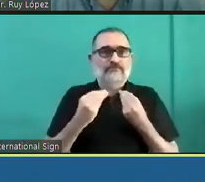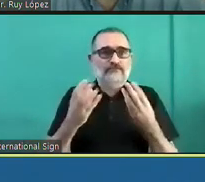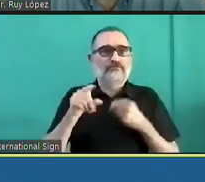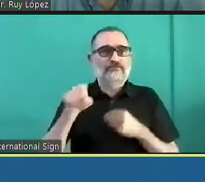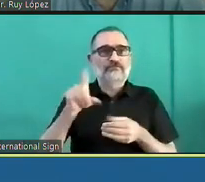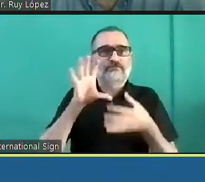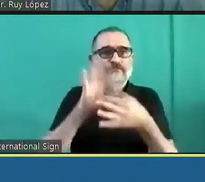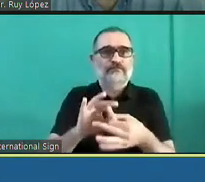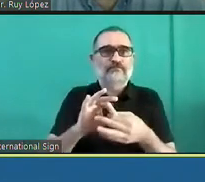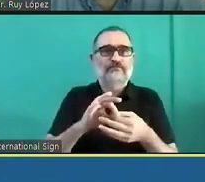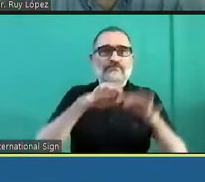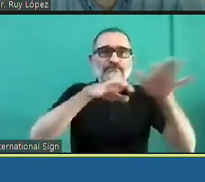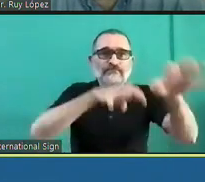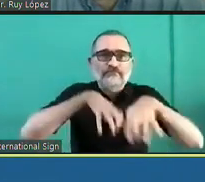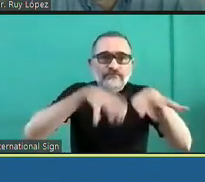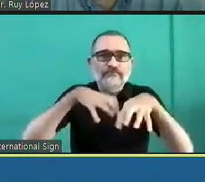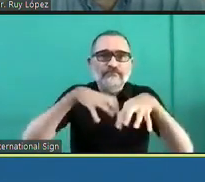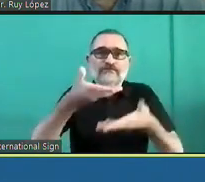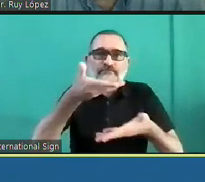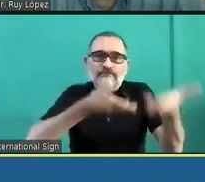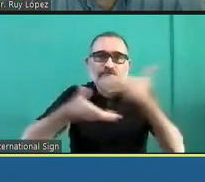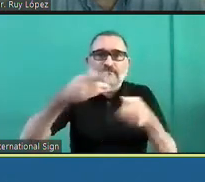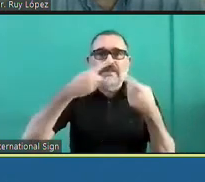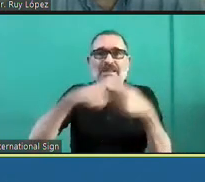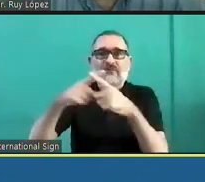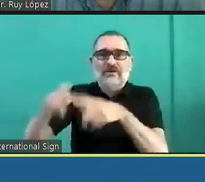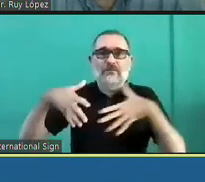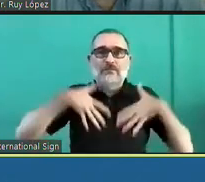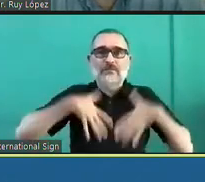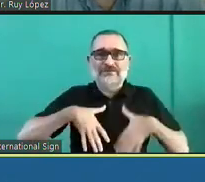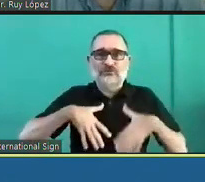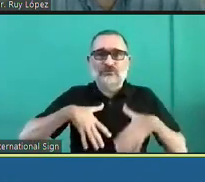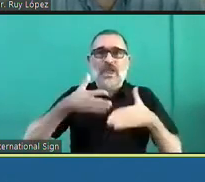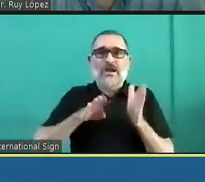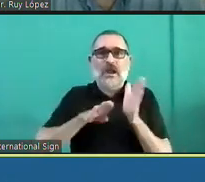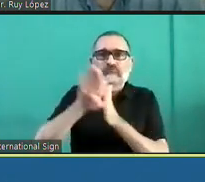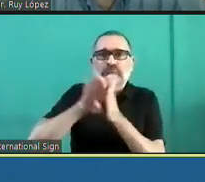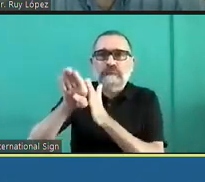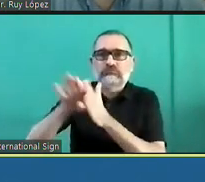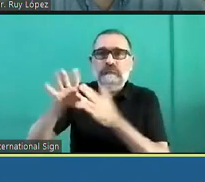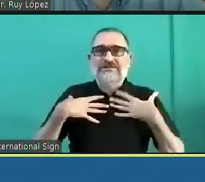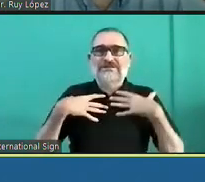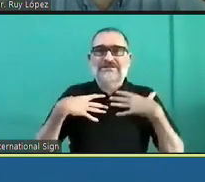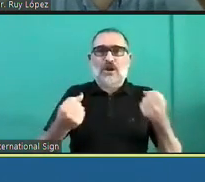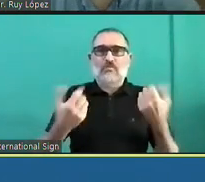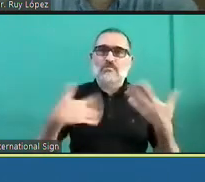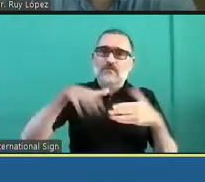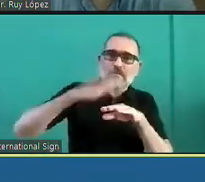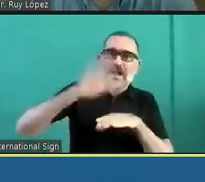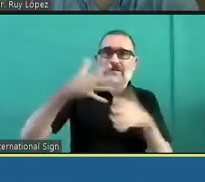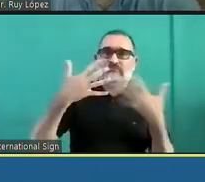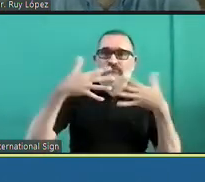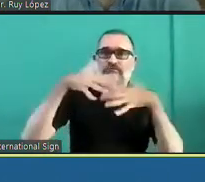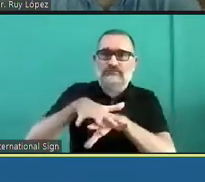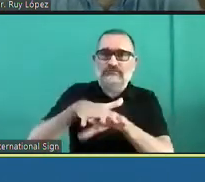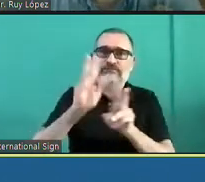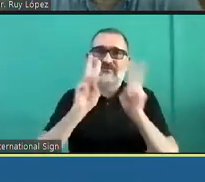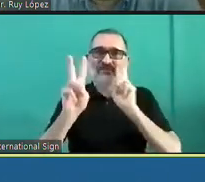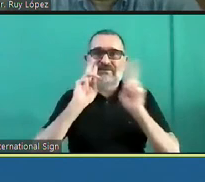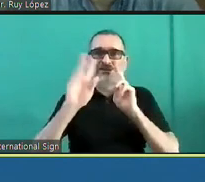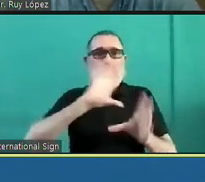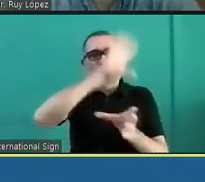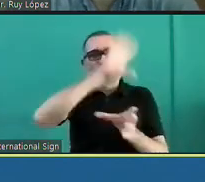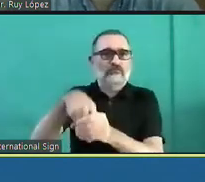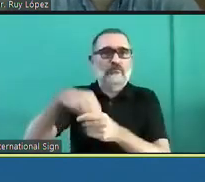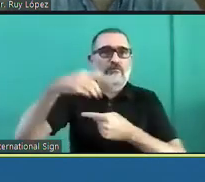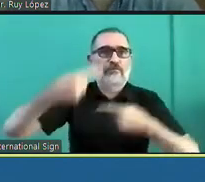en los alimentos el uso de impuestos sobre las bebidas azucaradas y el efecto sobre el control